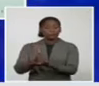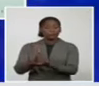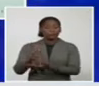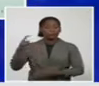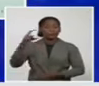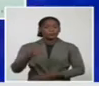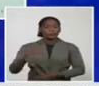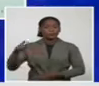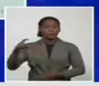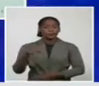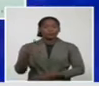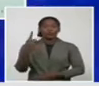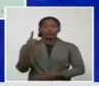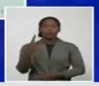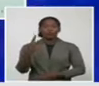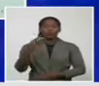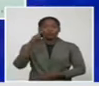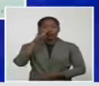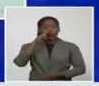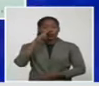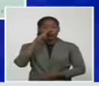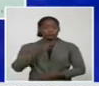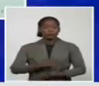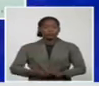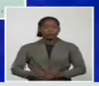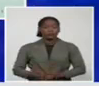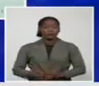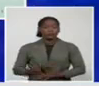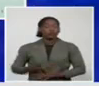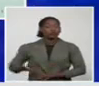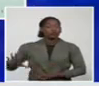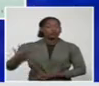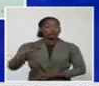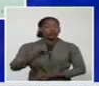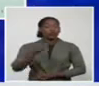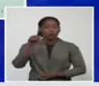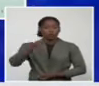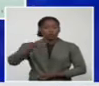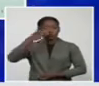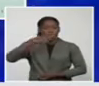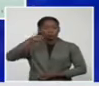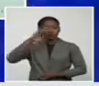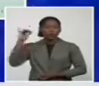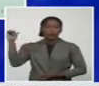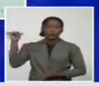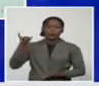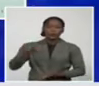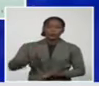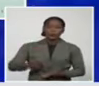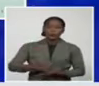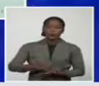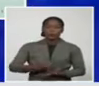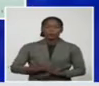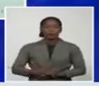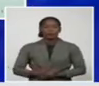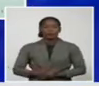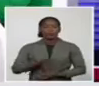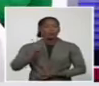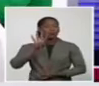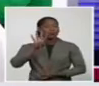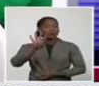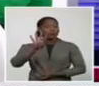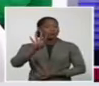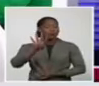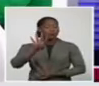de Nuevita. Todos son viajeros cubanos procedentes, 4 de ellos de Rusia, 1 de